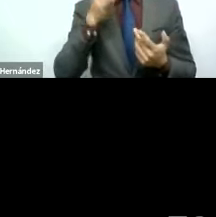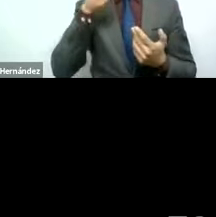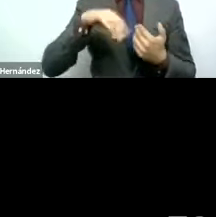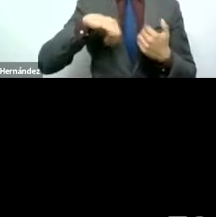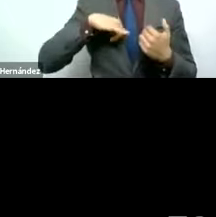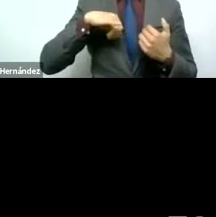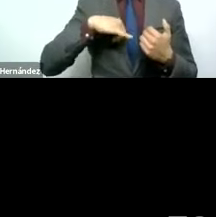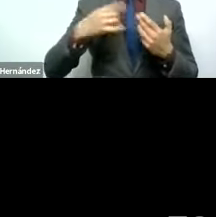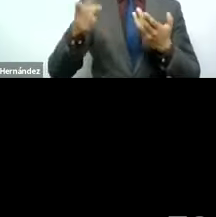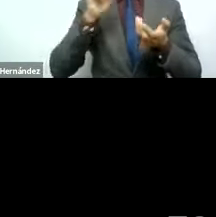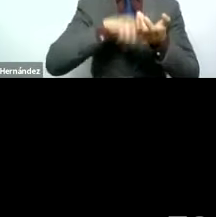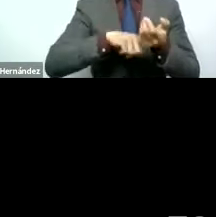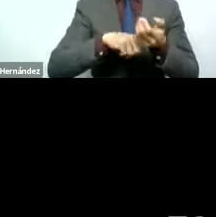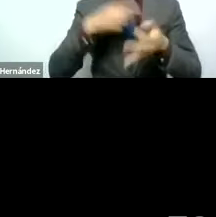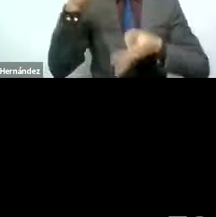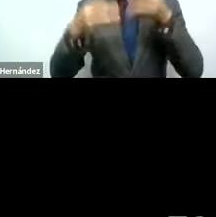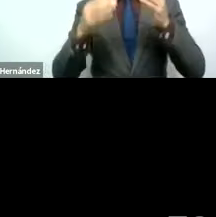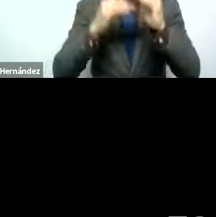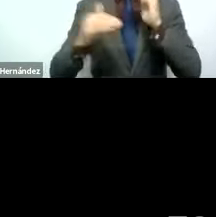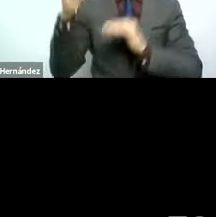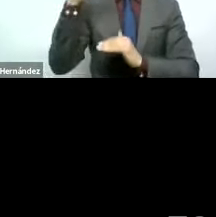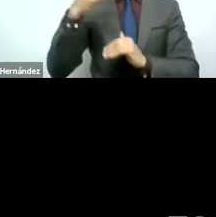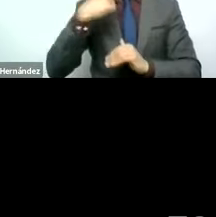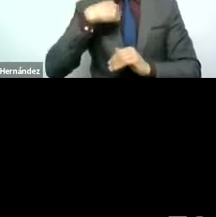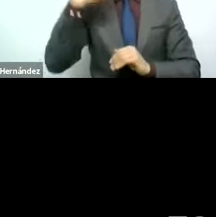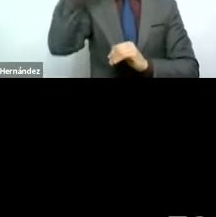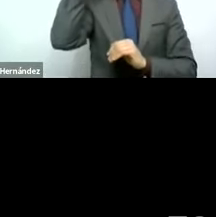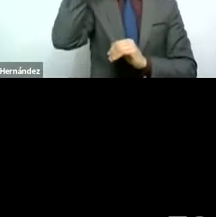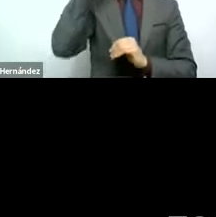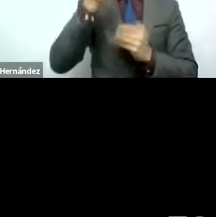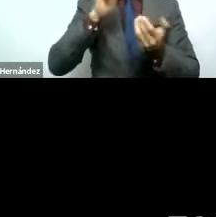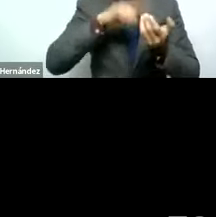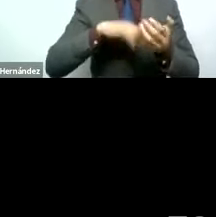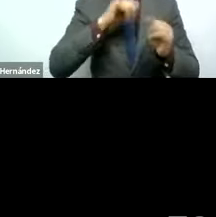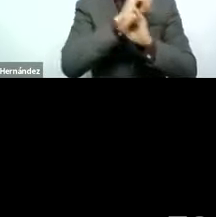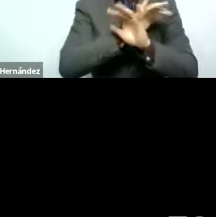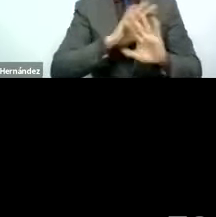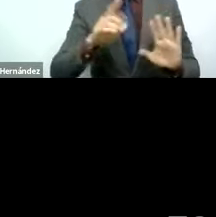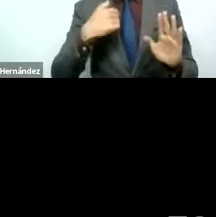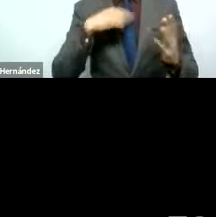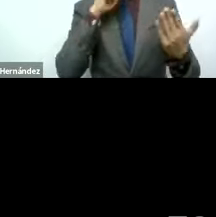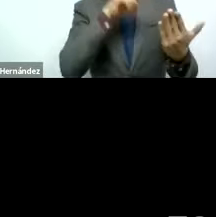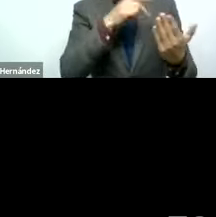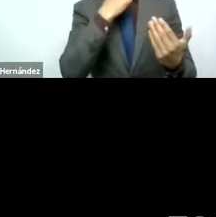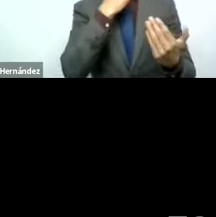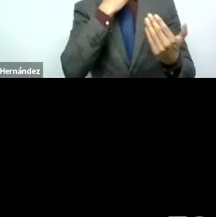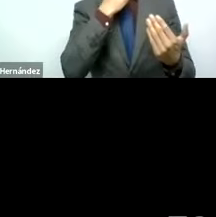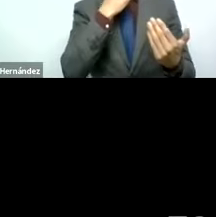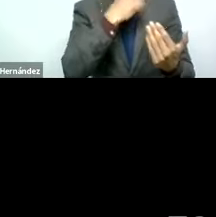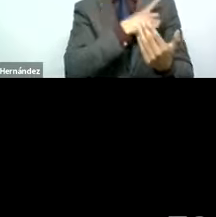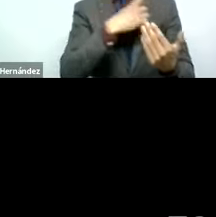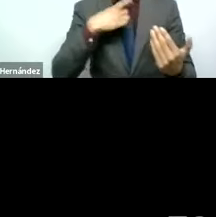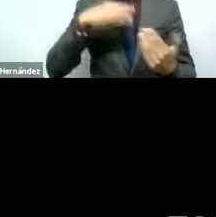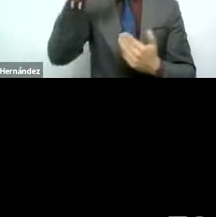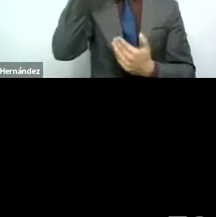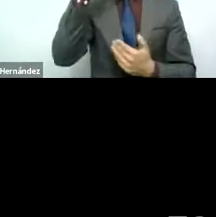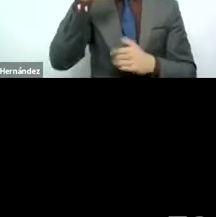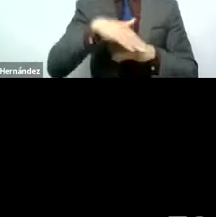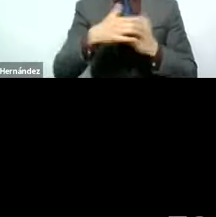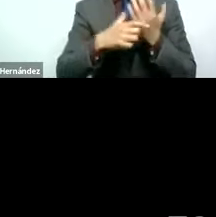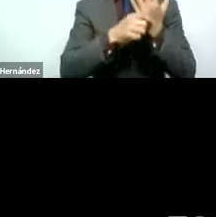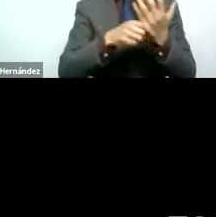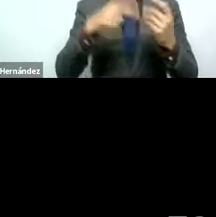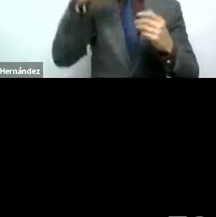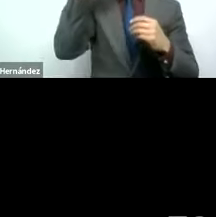en el análisis que hace la Corte que alude a datos que son dignos de reflexión, porque nos dice que en México